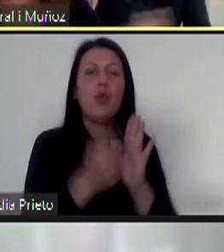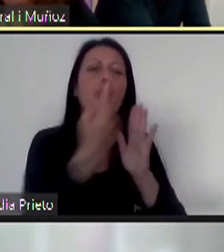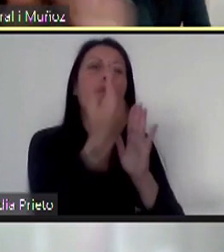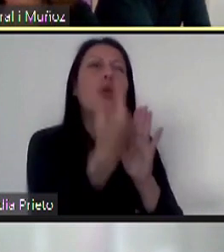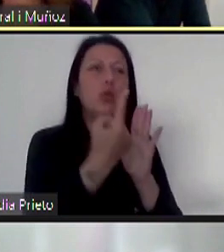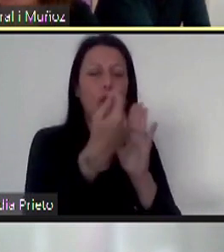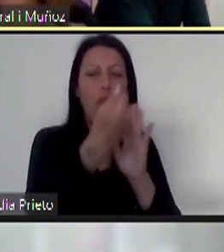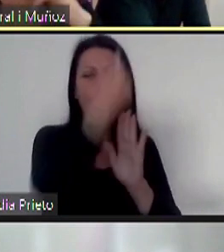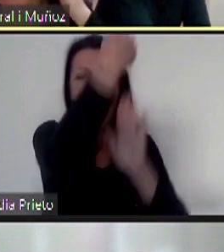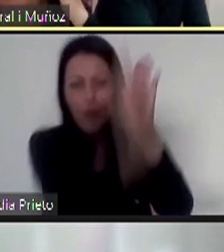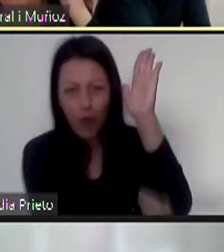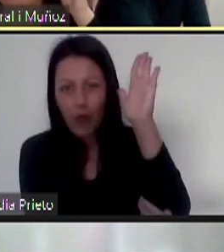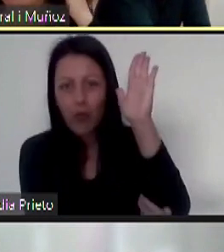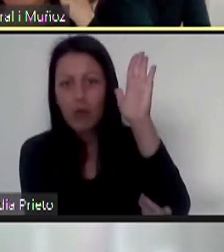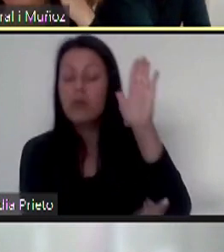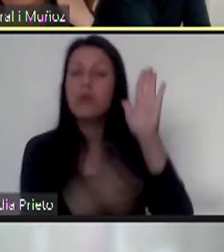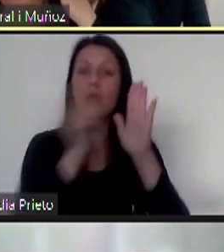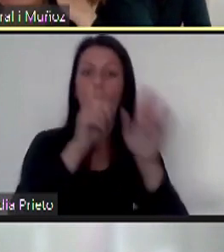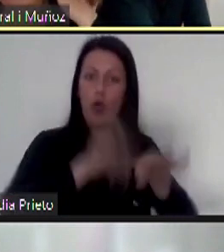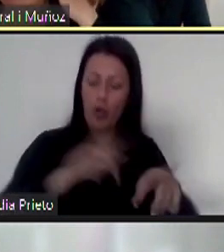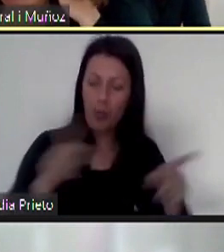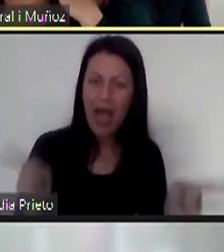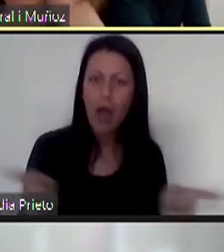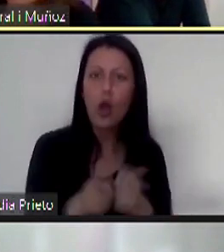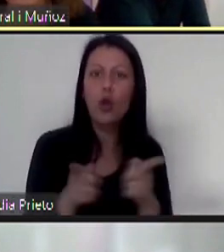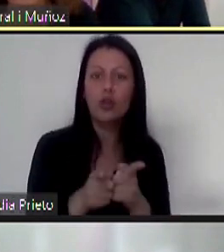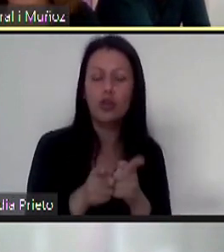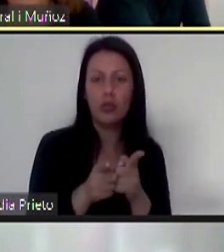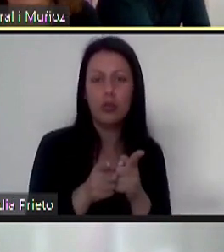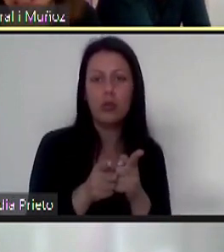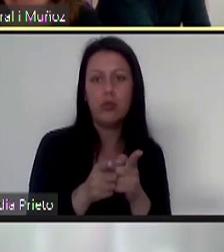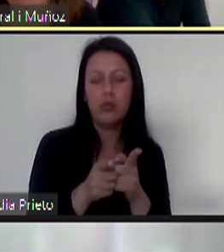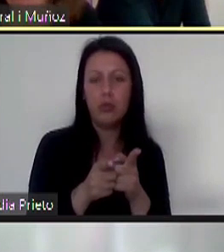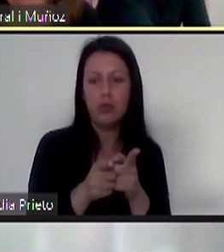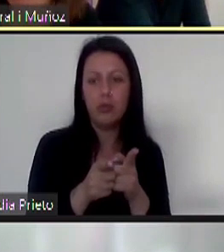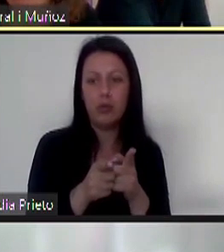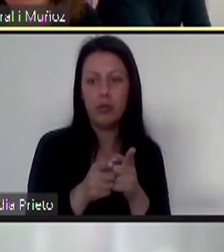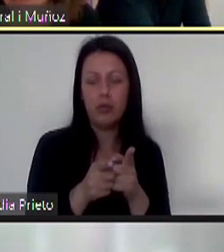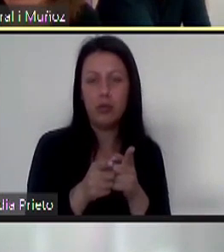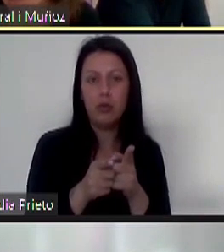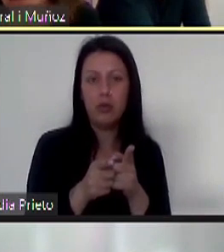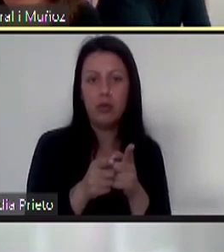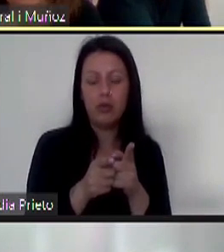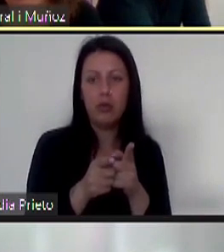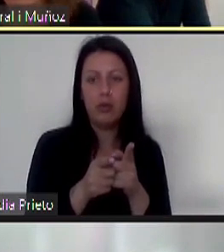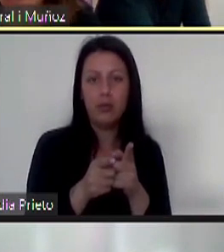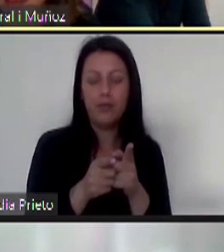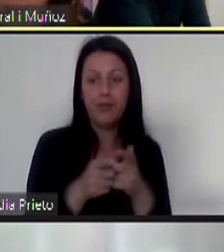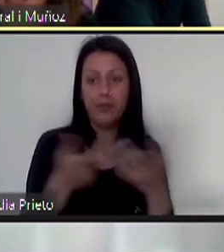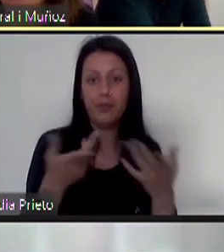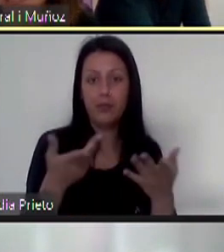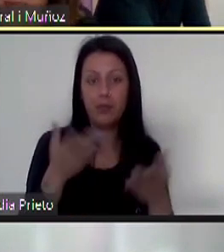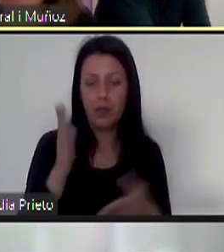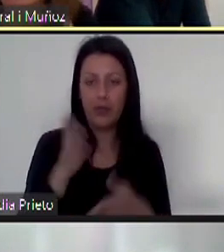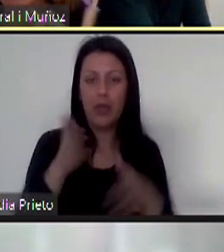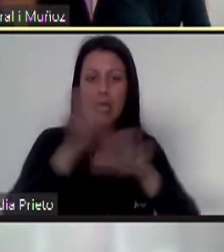algo, ahí y ya está. Porque hay veces que la cognición se viene muy, muy afectada de forma